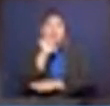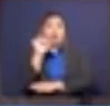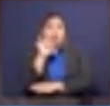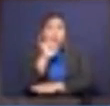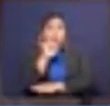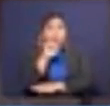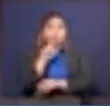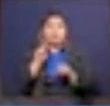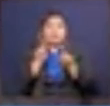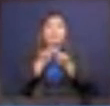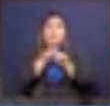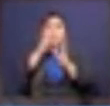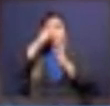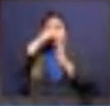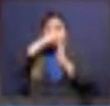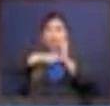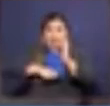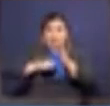tarjeta de crédito.